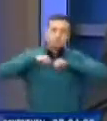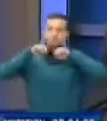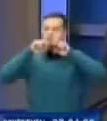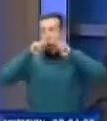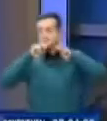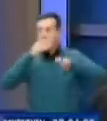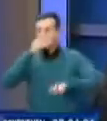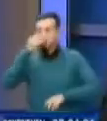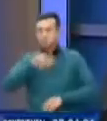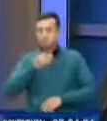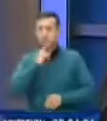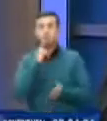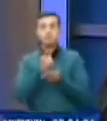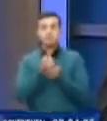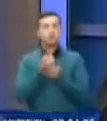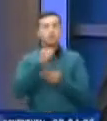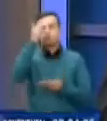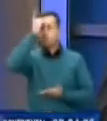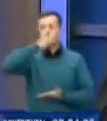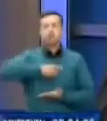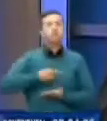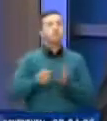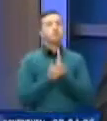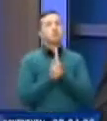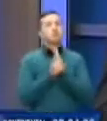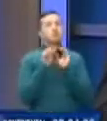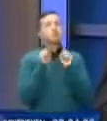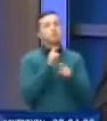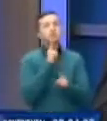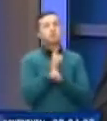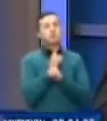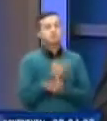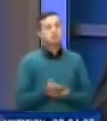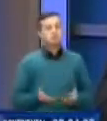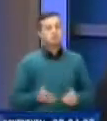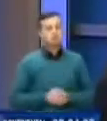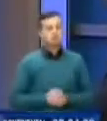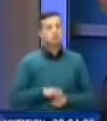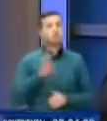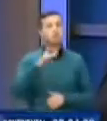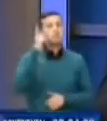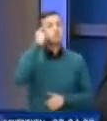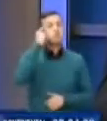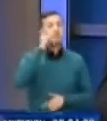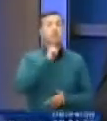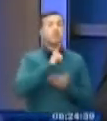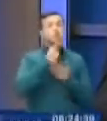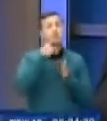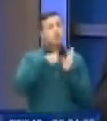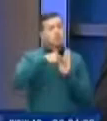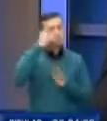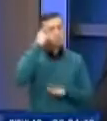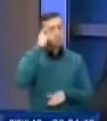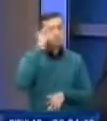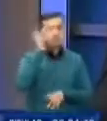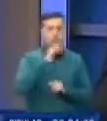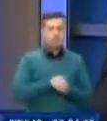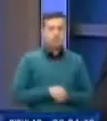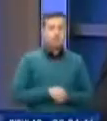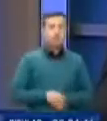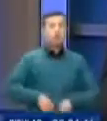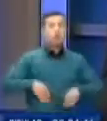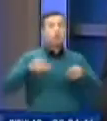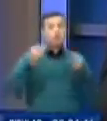veraz para la toma oportuna de decisiones en ese sentido imaginen si ustedes por un segundo que descubrimos